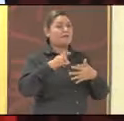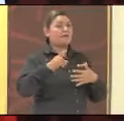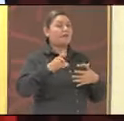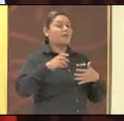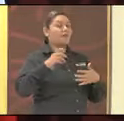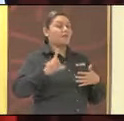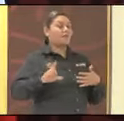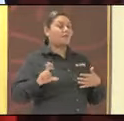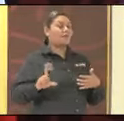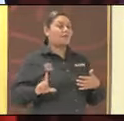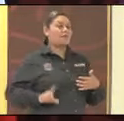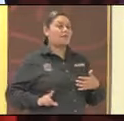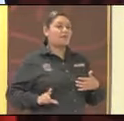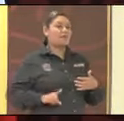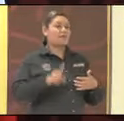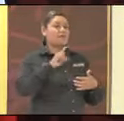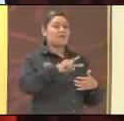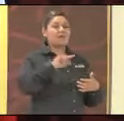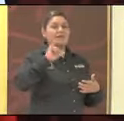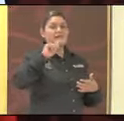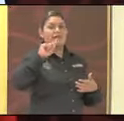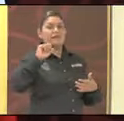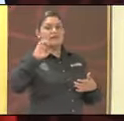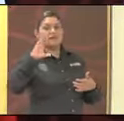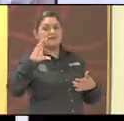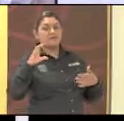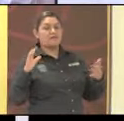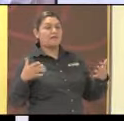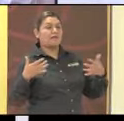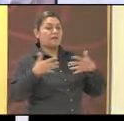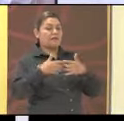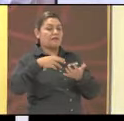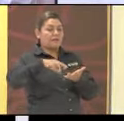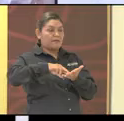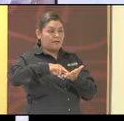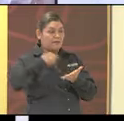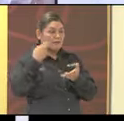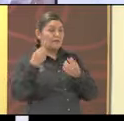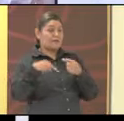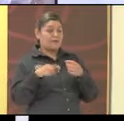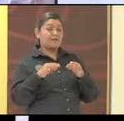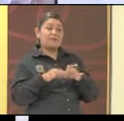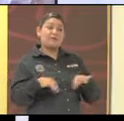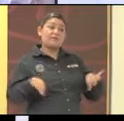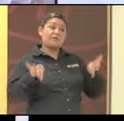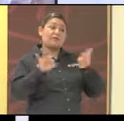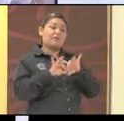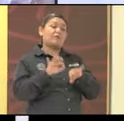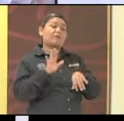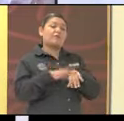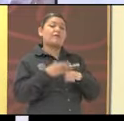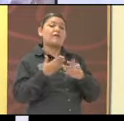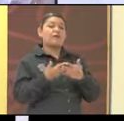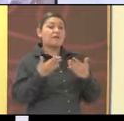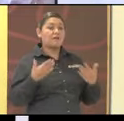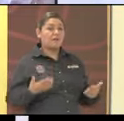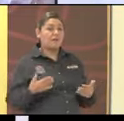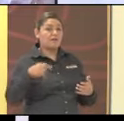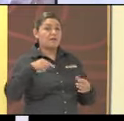ITABEC para fortalecer el programa de becas. Esto es bien importante, muy importante, porque ahora en el